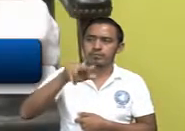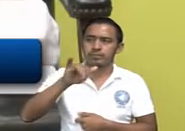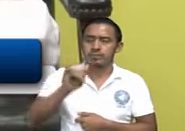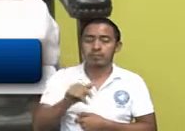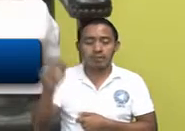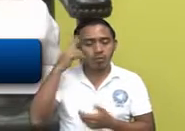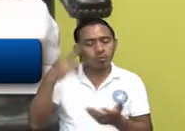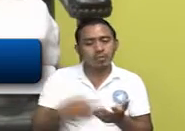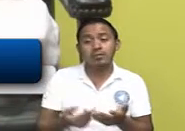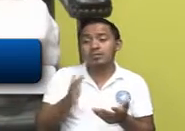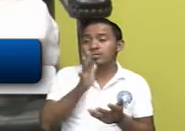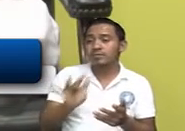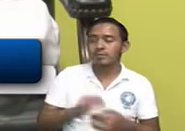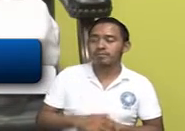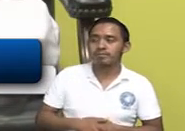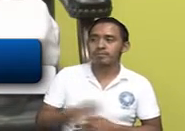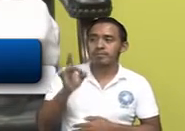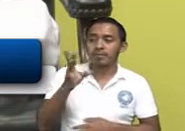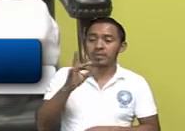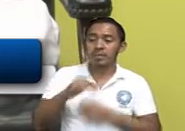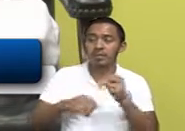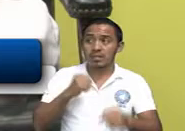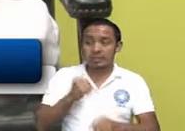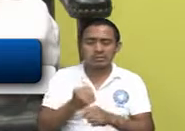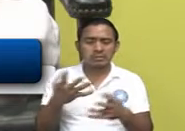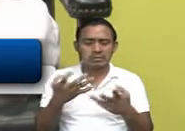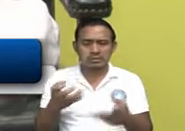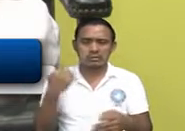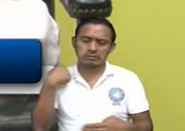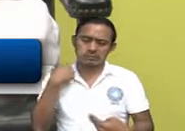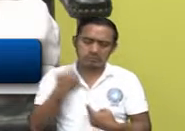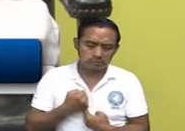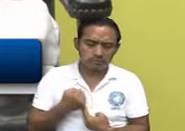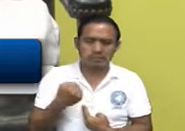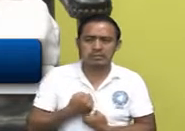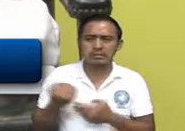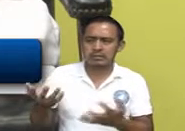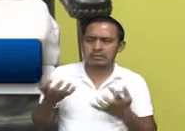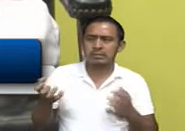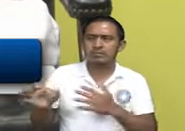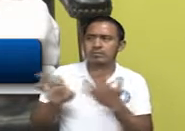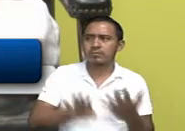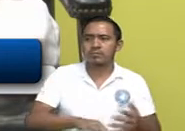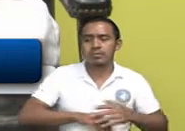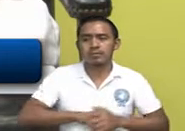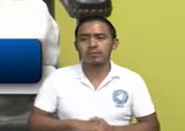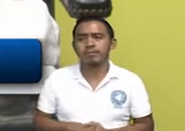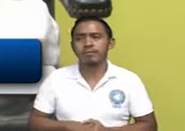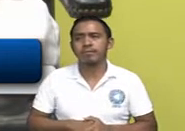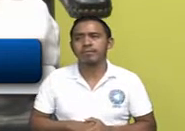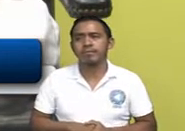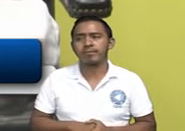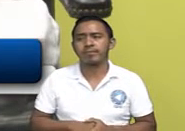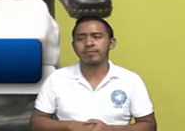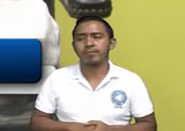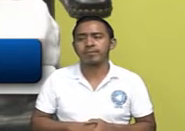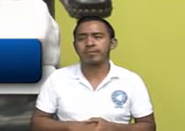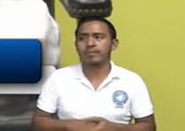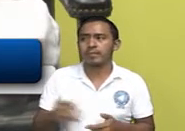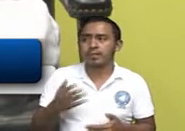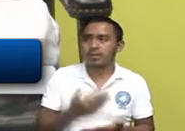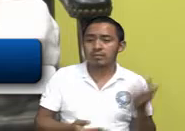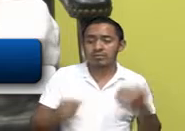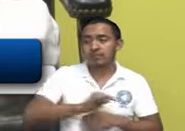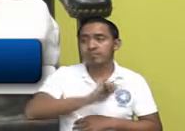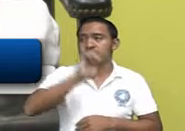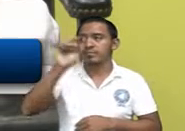15 años y que quería morirse, matarse, con intentos claros y con un seguimiento, y luego hace poco escribe que está fuera del país, que ya tuvo su